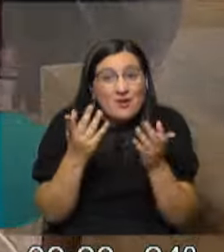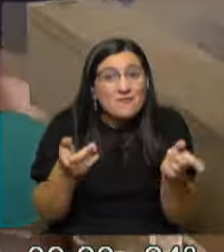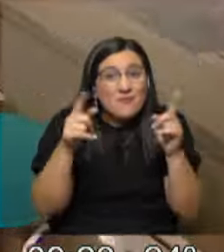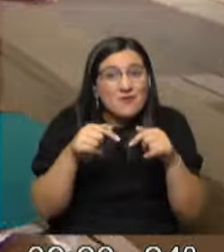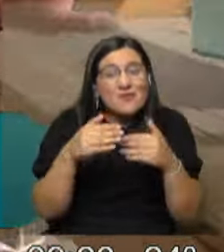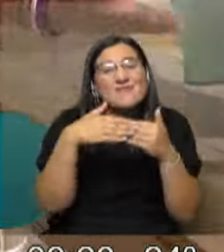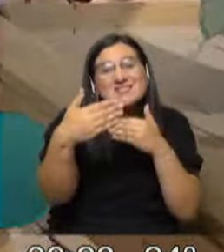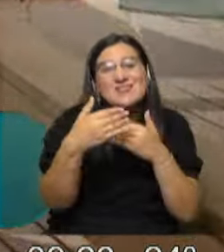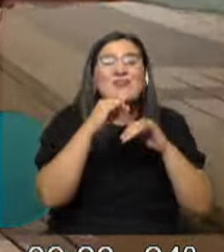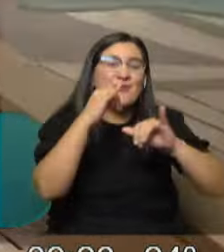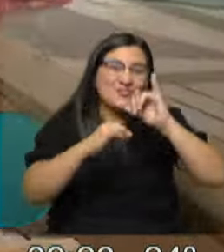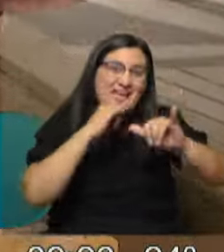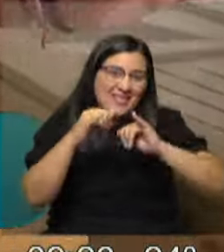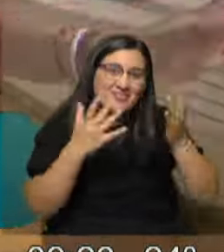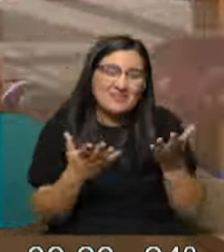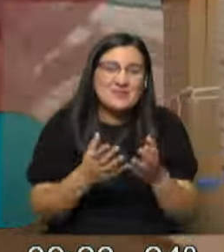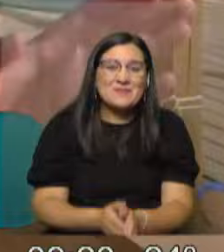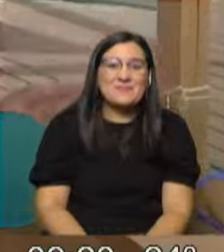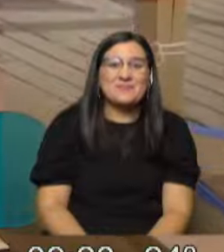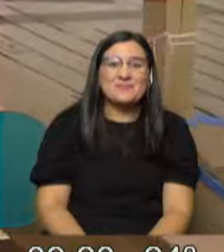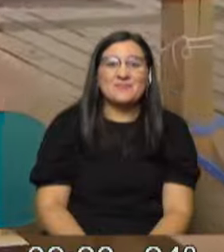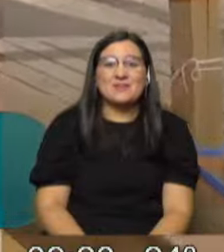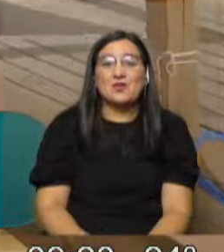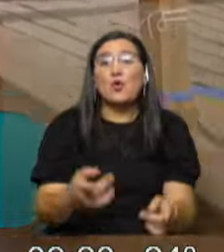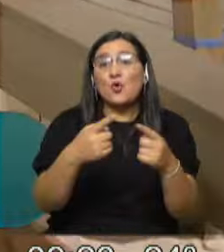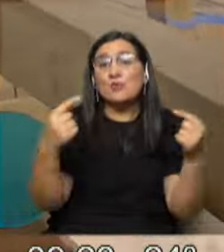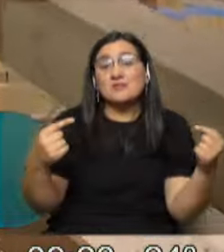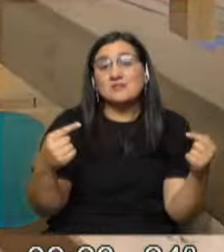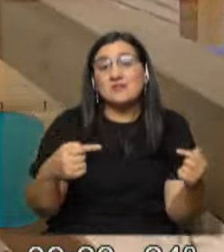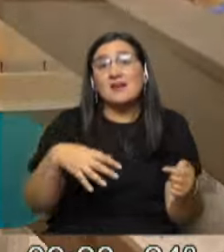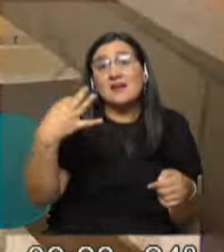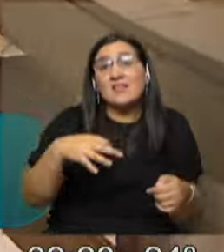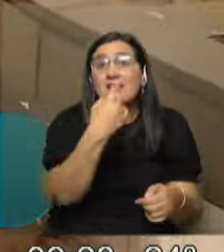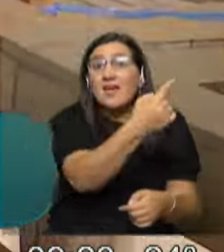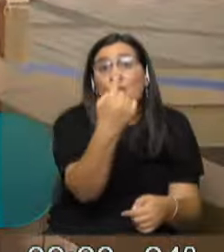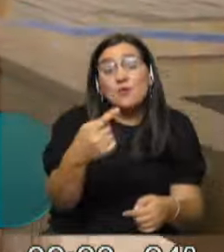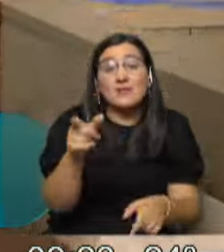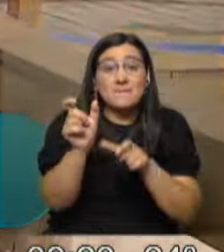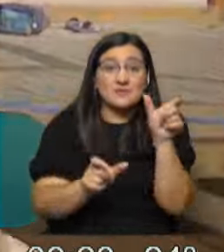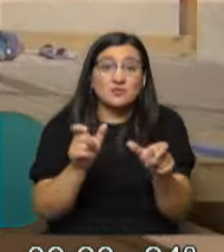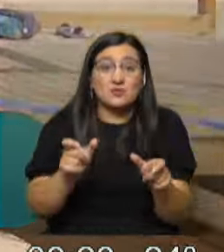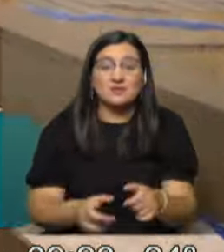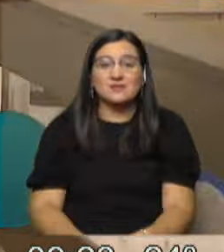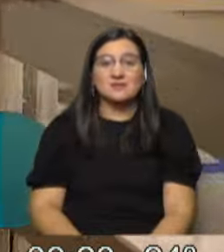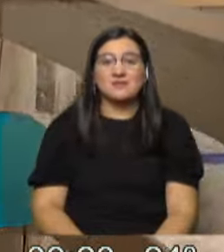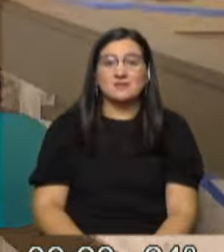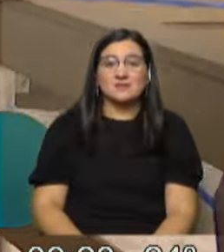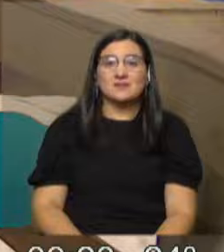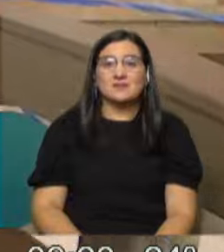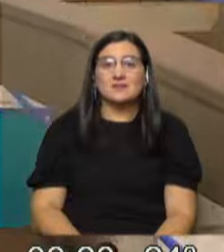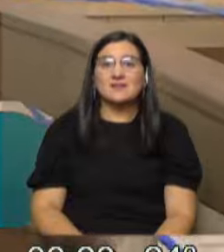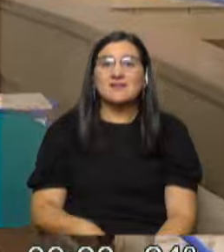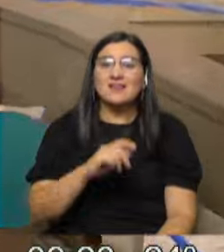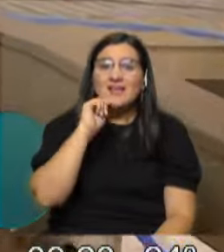Ya vuelvo, el vecino ahí también, Fito, bueno, comentándonos parte de lo que son la realidad de cada una de las personas con las que hables. Conversamos aquí en la